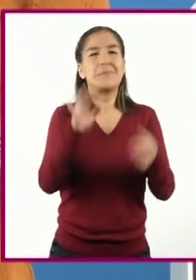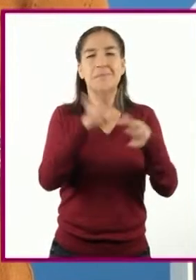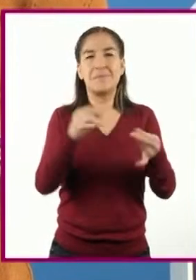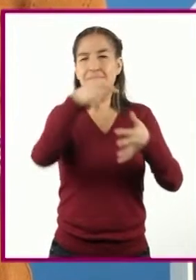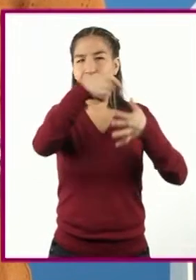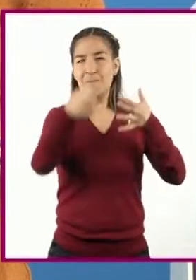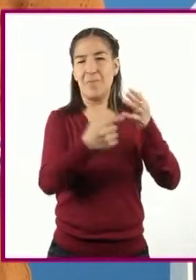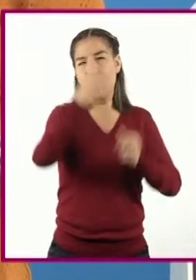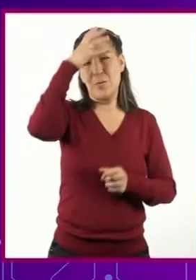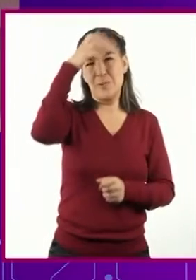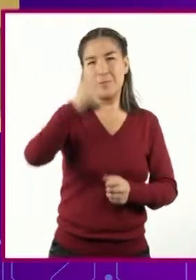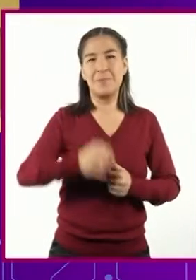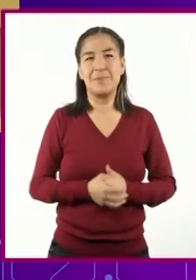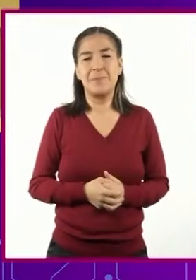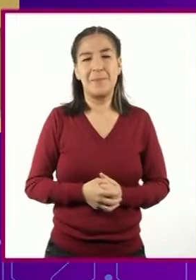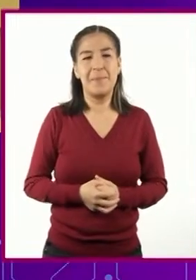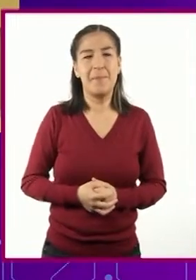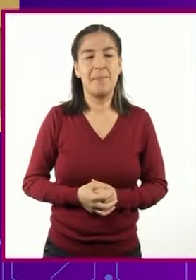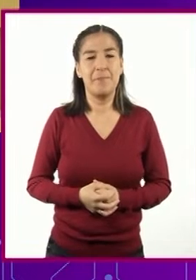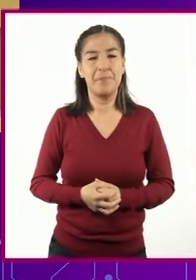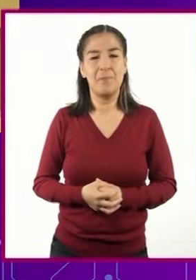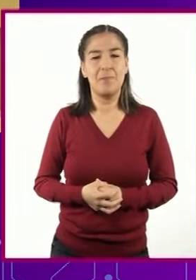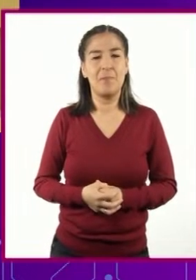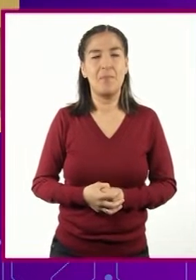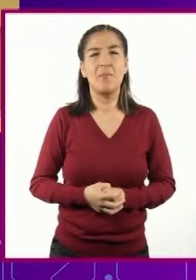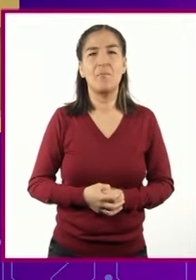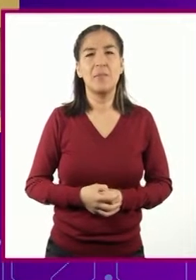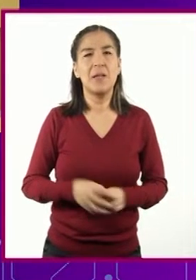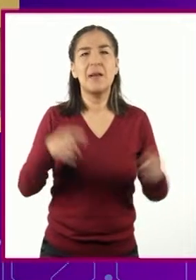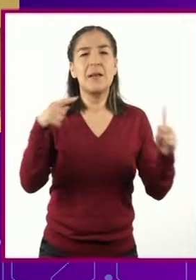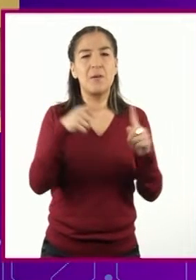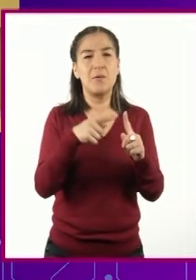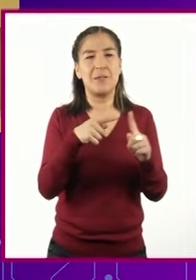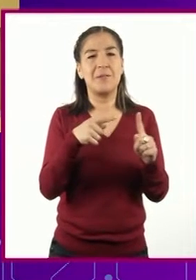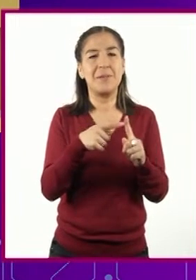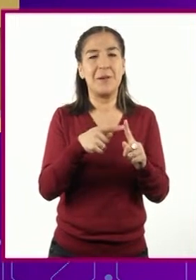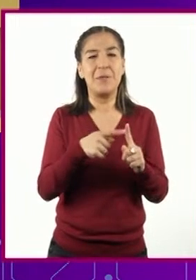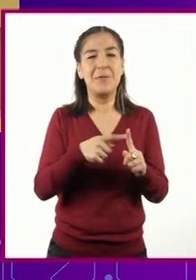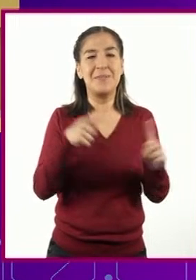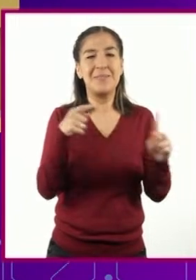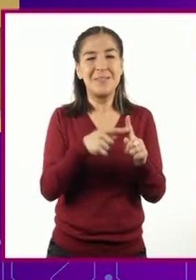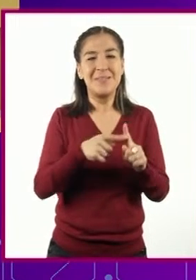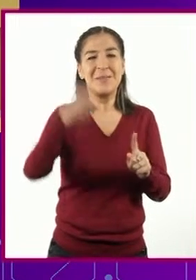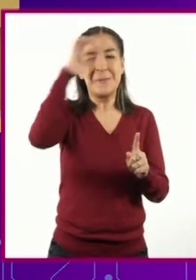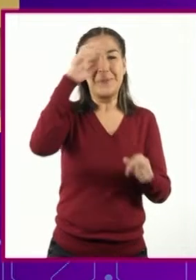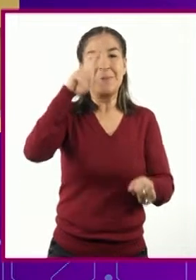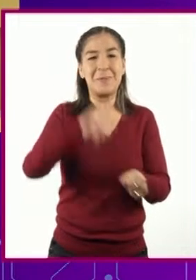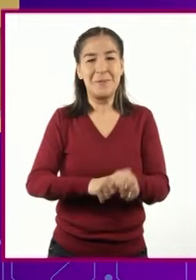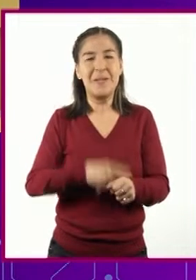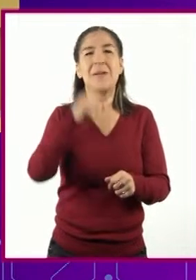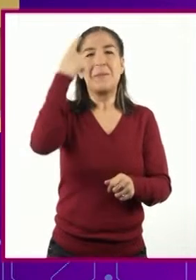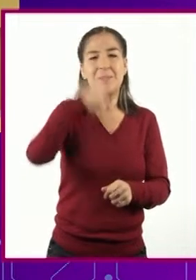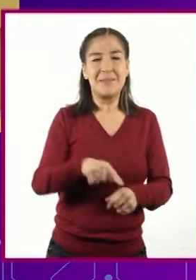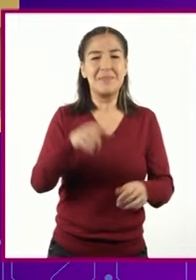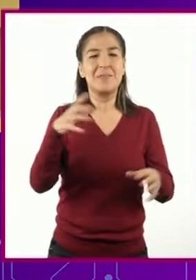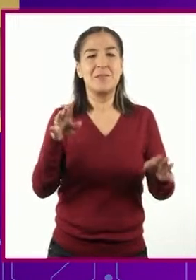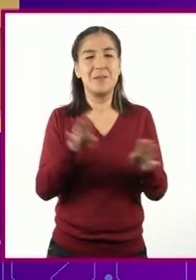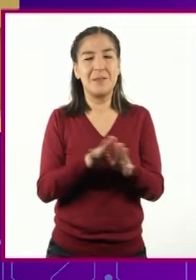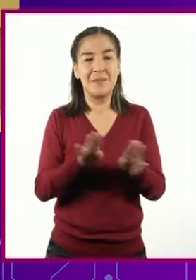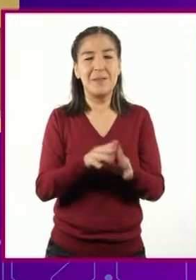siguientes conceptos. El término cultura se utiliza para designar al conjunto de modos de